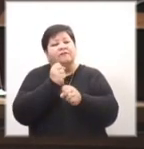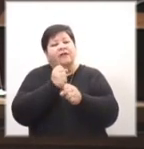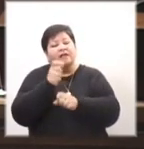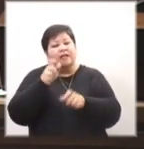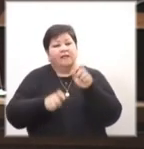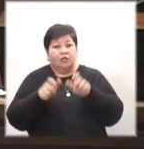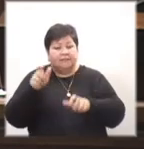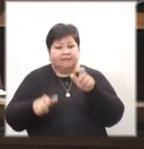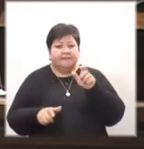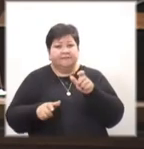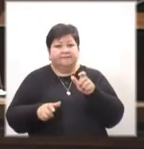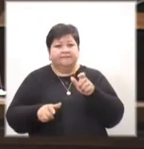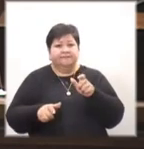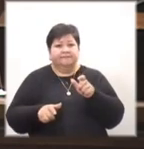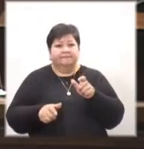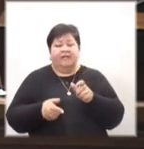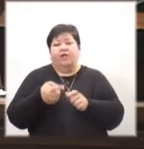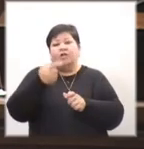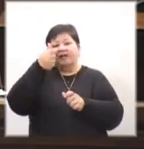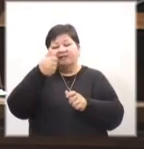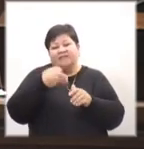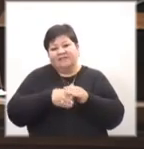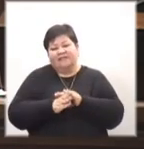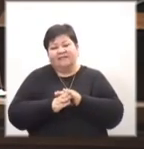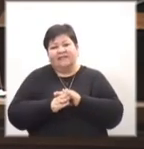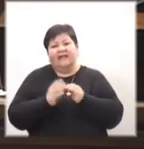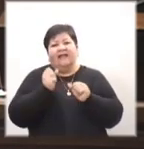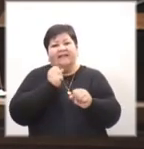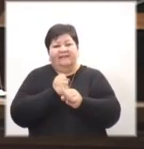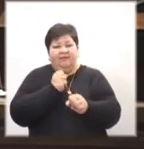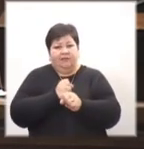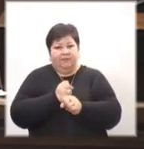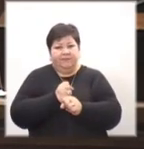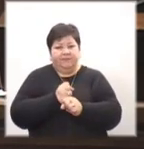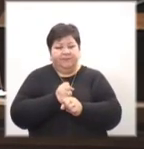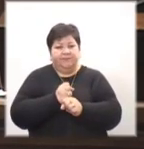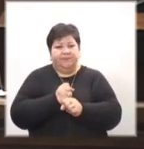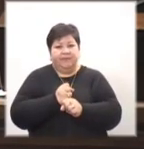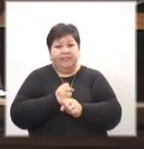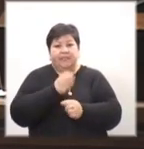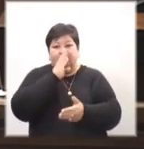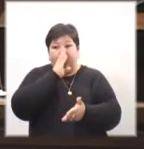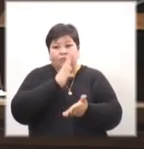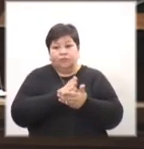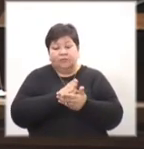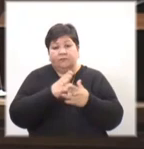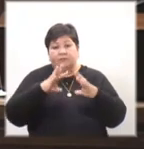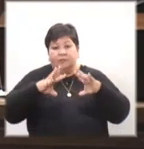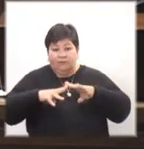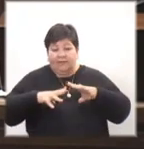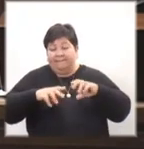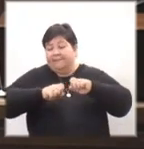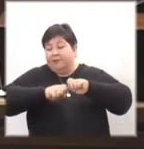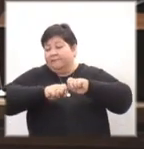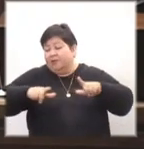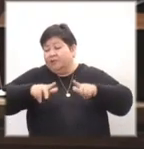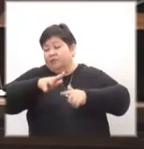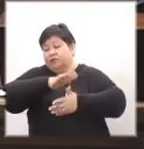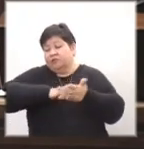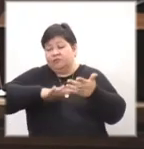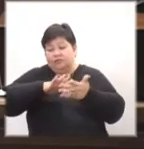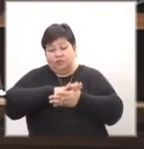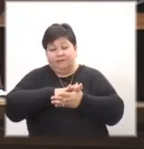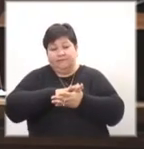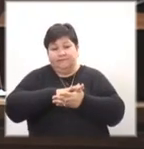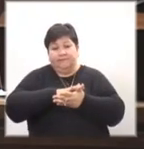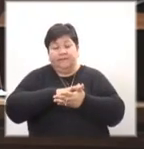para los trabajadores recién ingresados al mercado laboral y hará que estos últimos se jubilen en peores condiciones que sus pares,